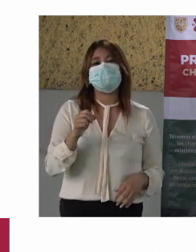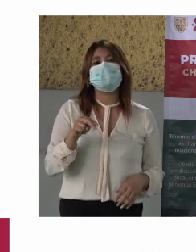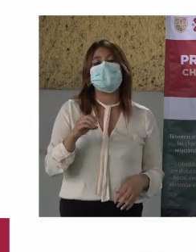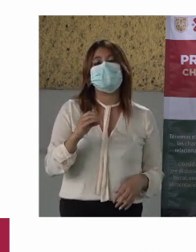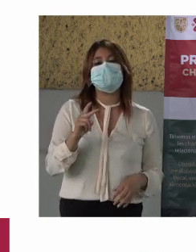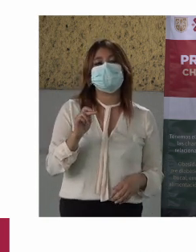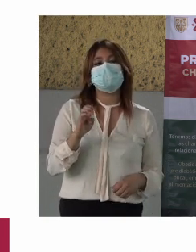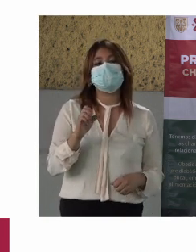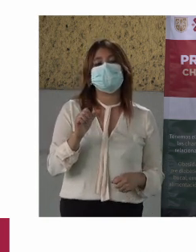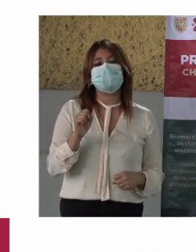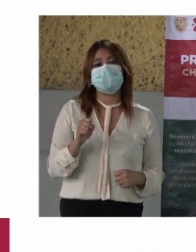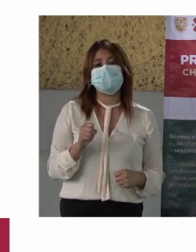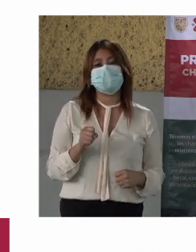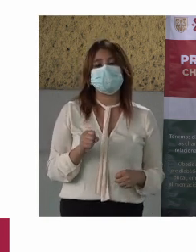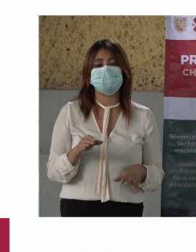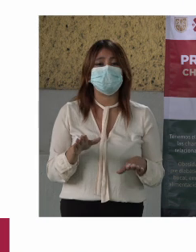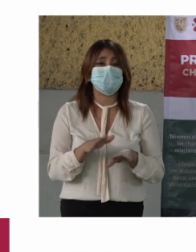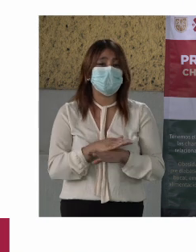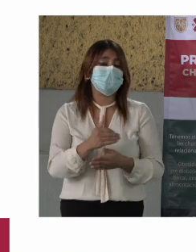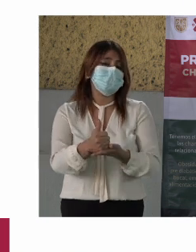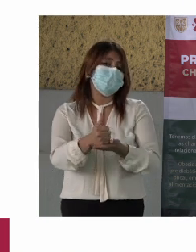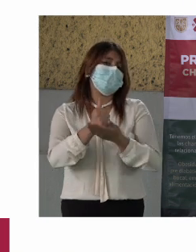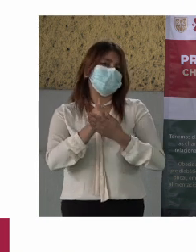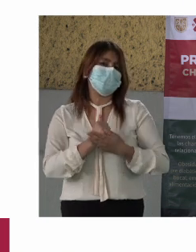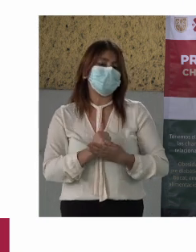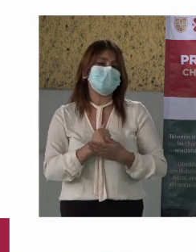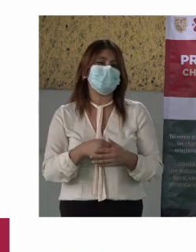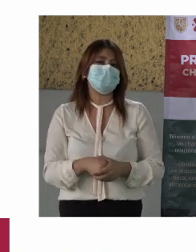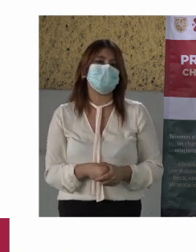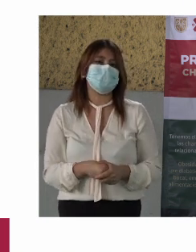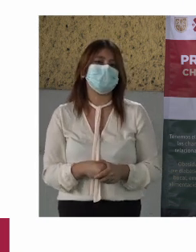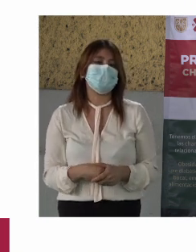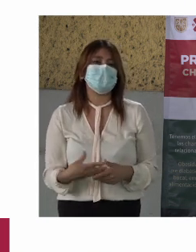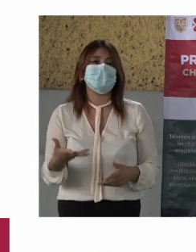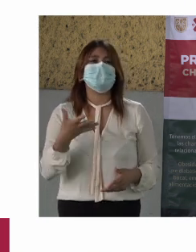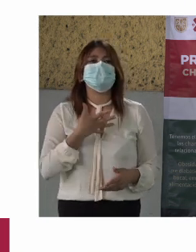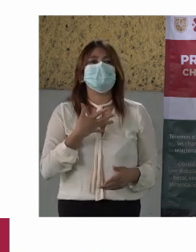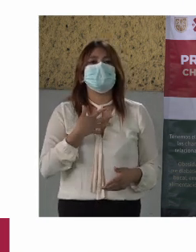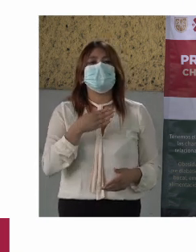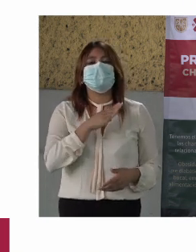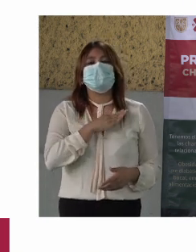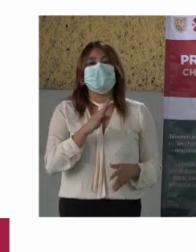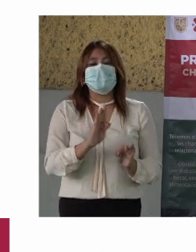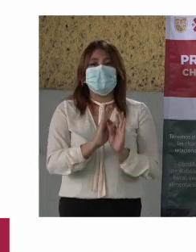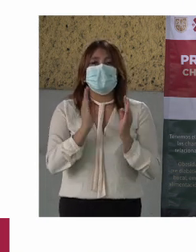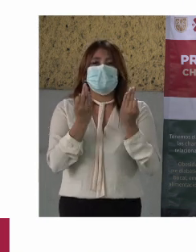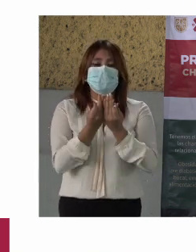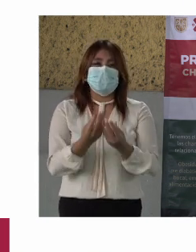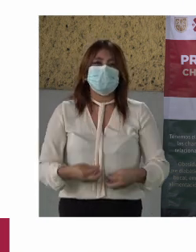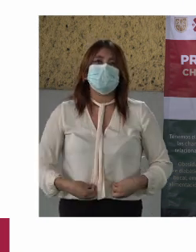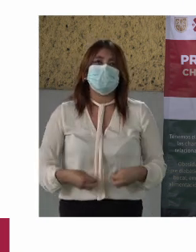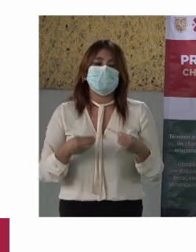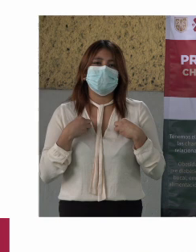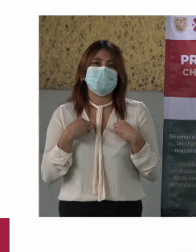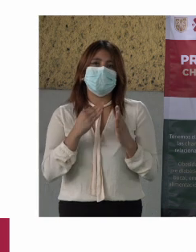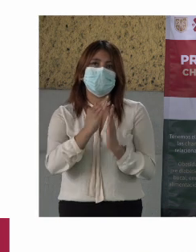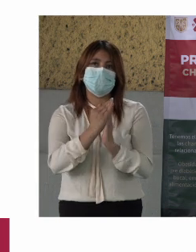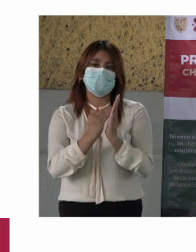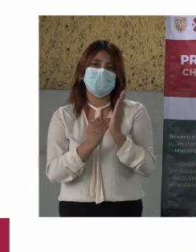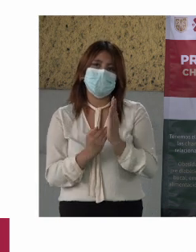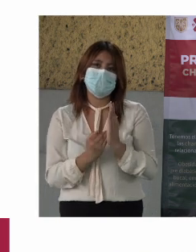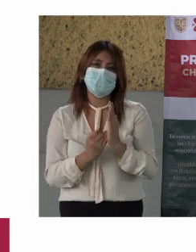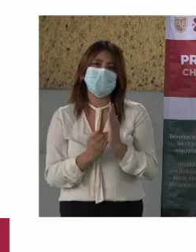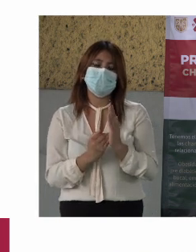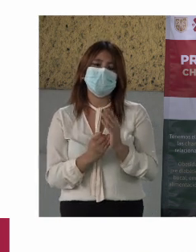sencilla. ¿A qué nos llevará esto? A que si tenemos un buen estilo de vida, es menos probable que tengamos que